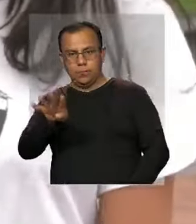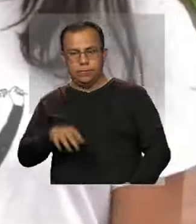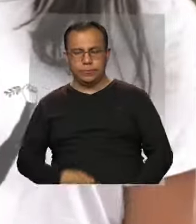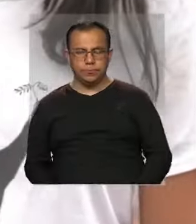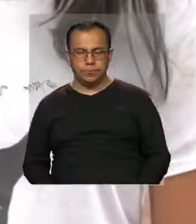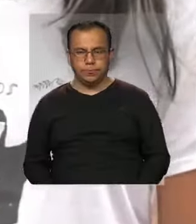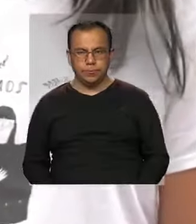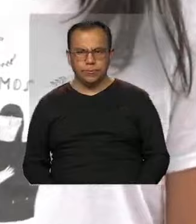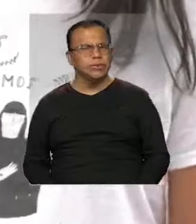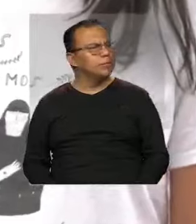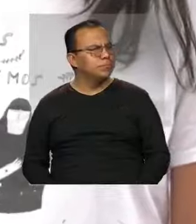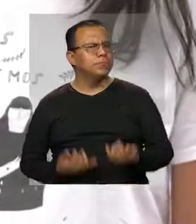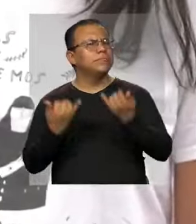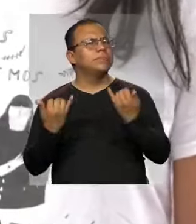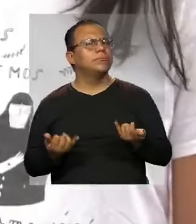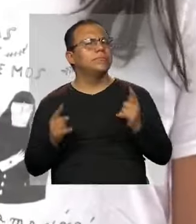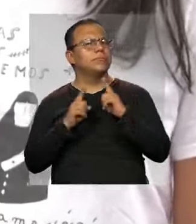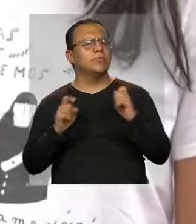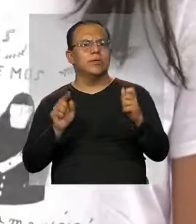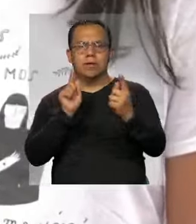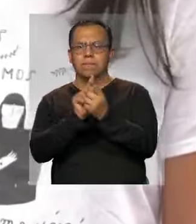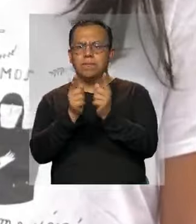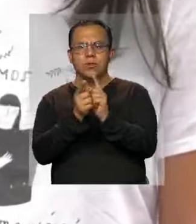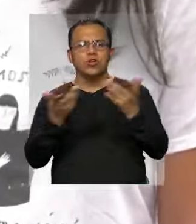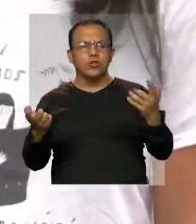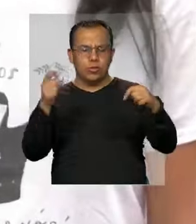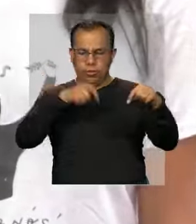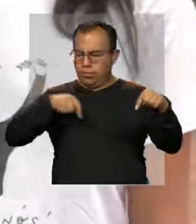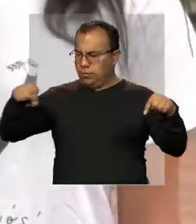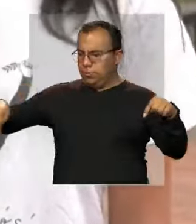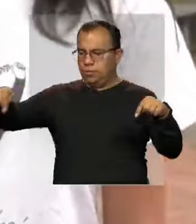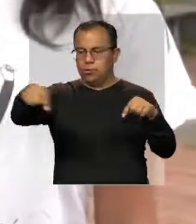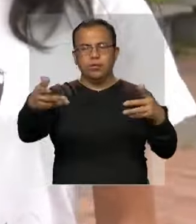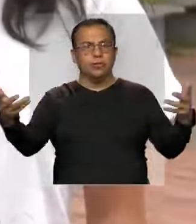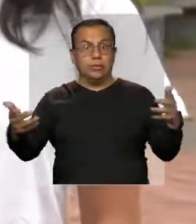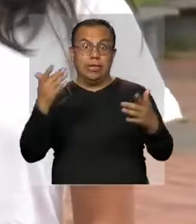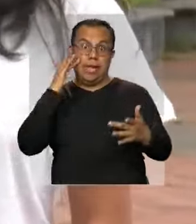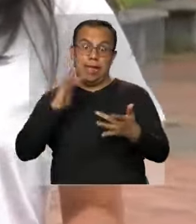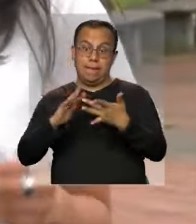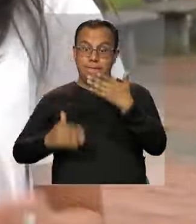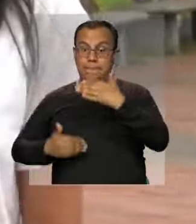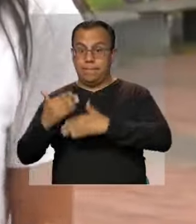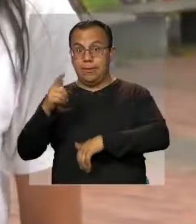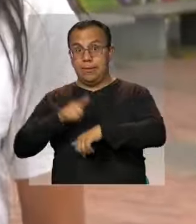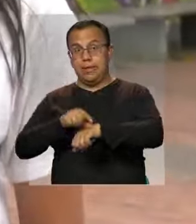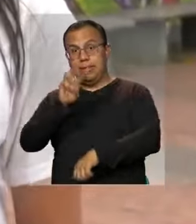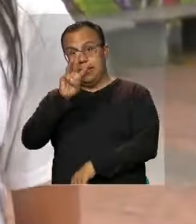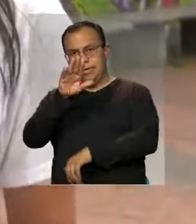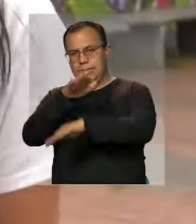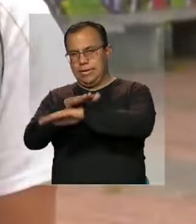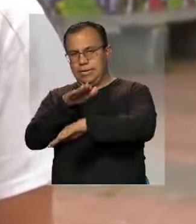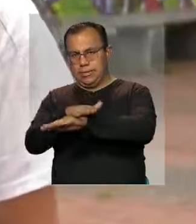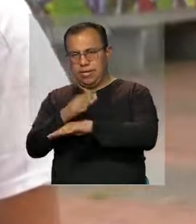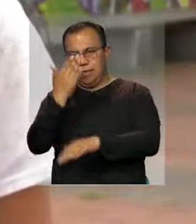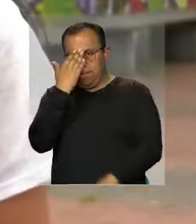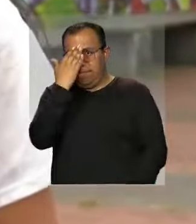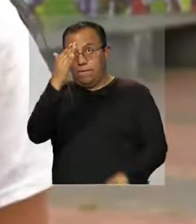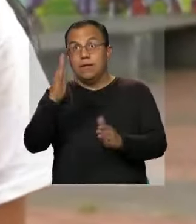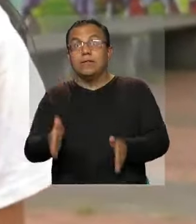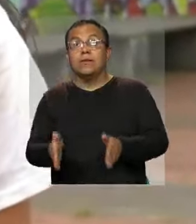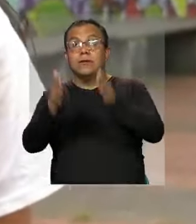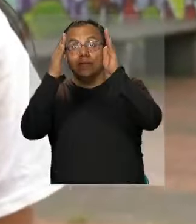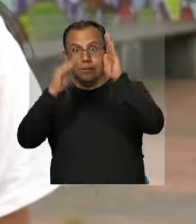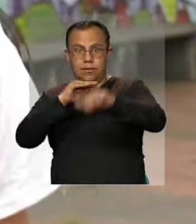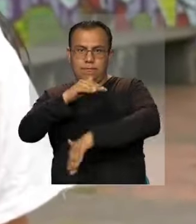Laura, ¿cuáles serán los puntos de encuentro y desde qué hora? La marcha arranca desde las 3 de la tarde al frente del Ministerio